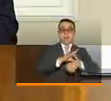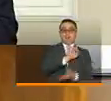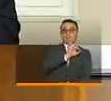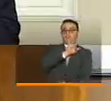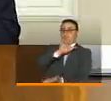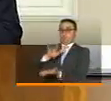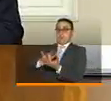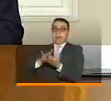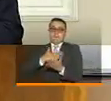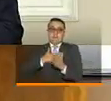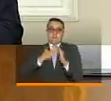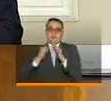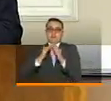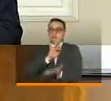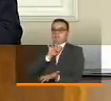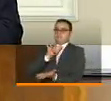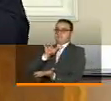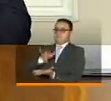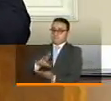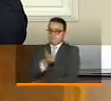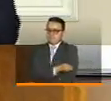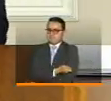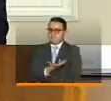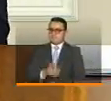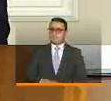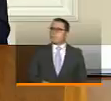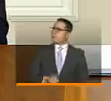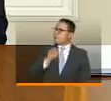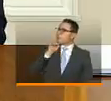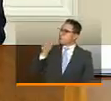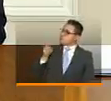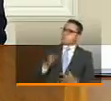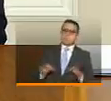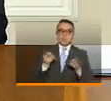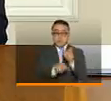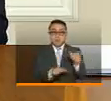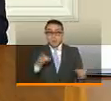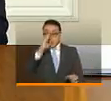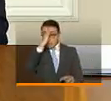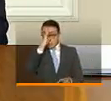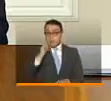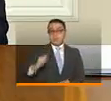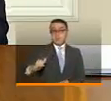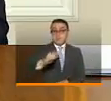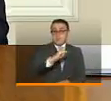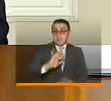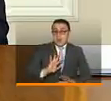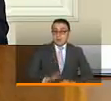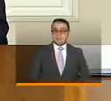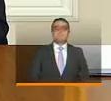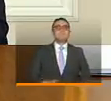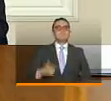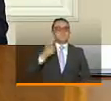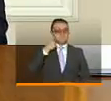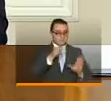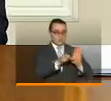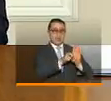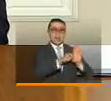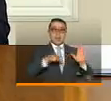Esa pregunta que nos hace Carlos Parra es bien importante, ministro Fernando, se la hace muchos colombianos. Esencialmente va a estar dispuesta también la